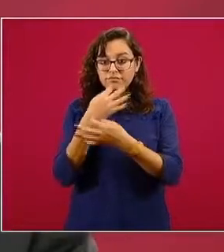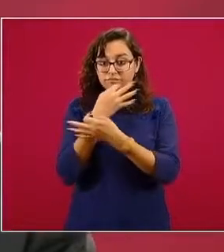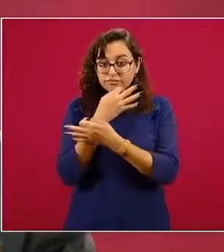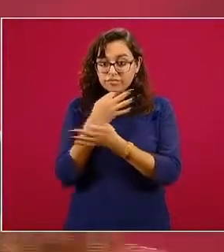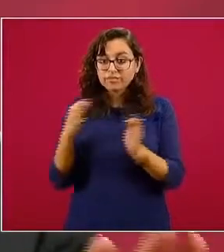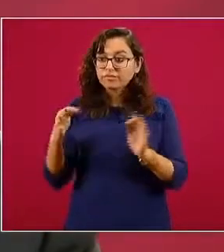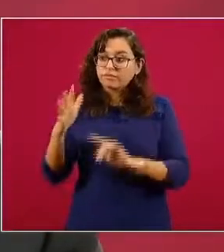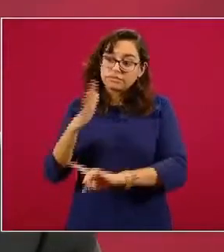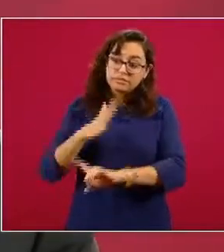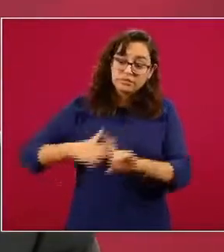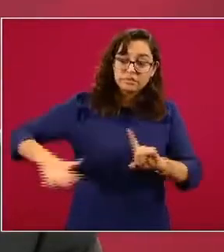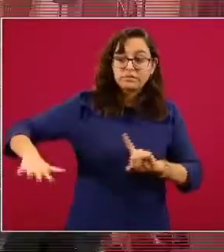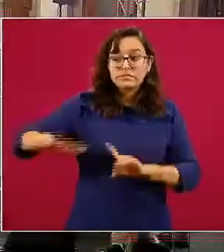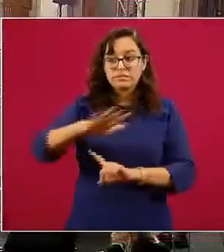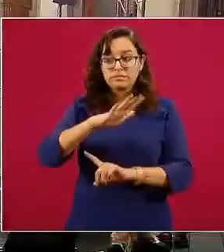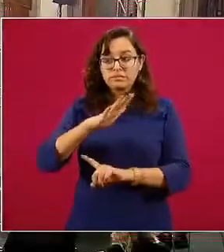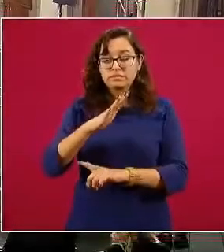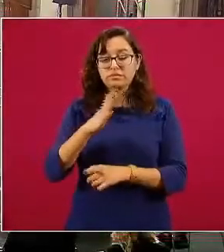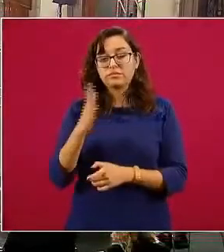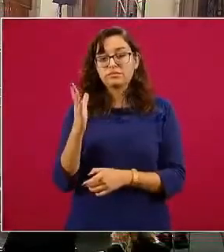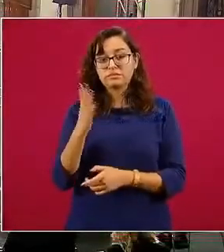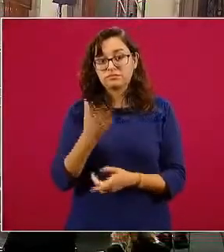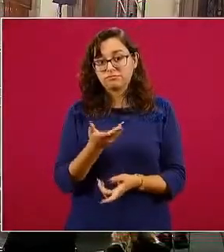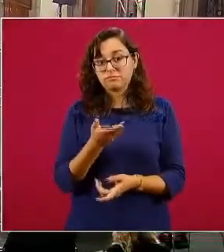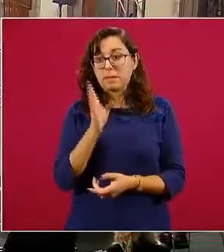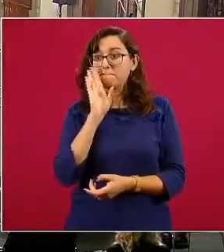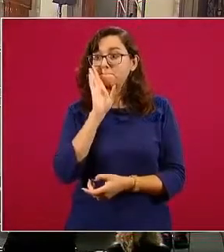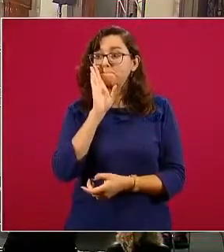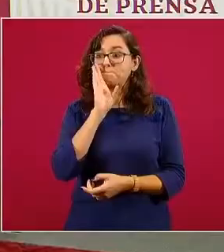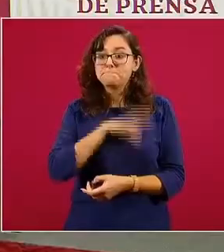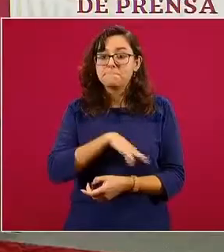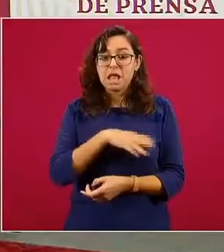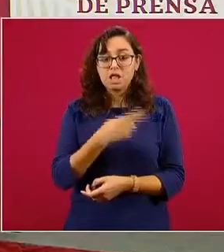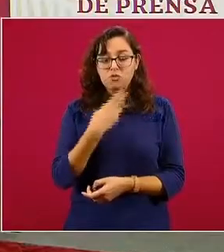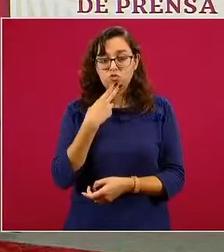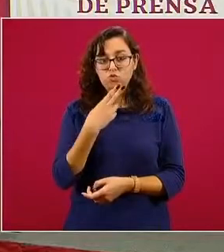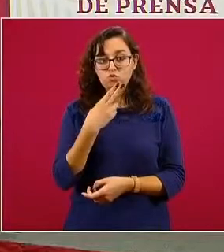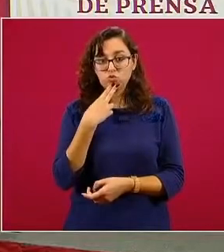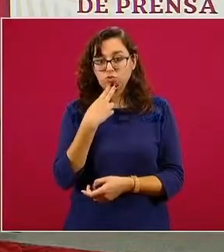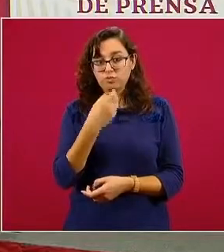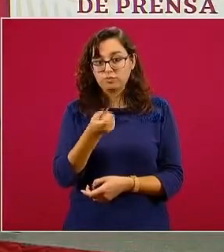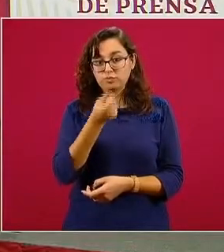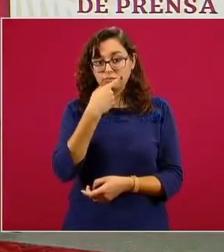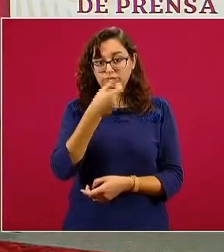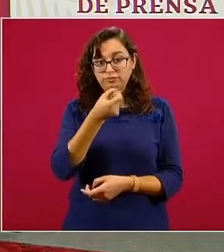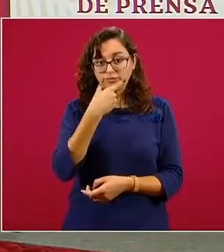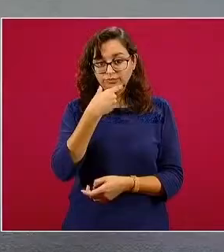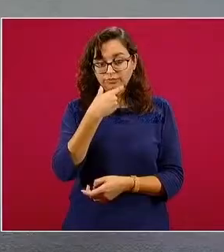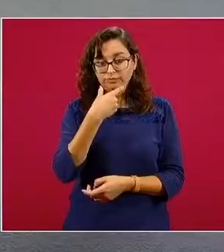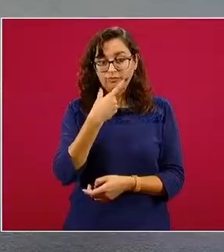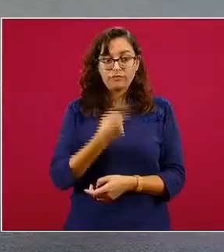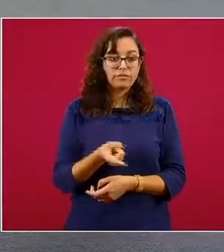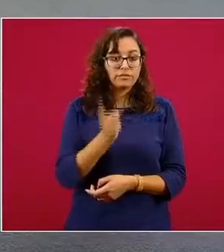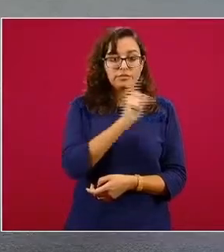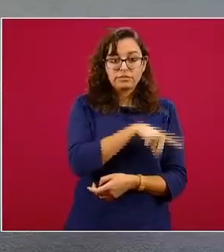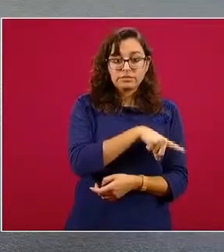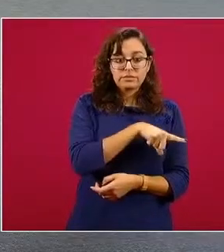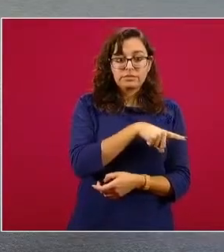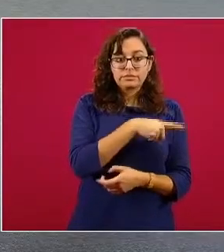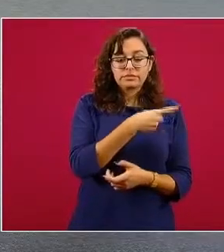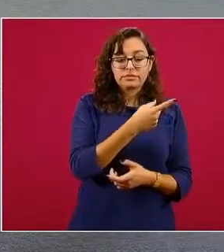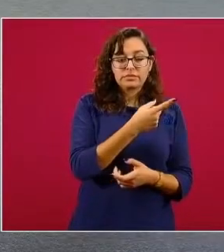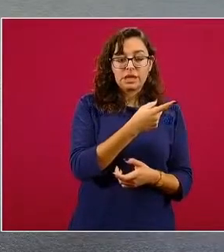avisar sobre el posible mal uso del producto. No es parte de la acción de la seguridad pública para